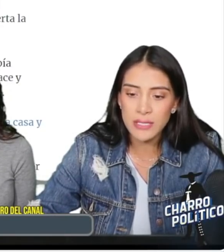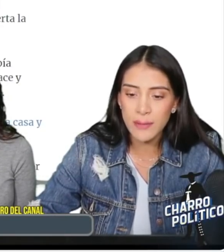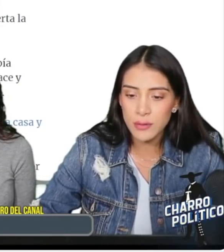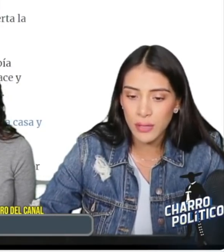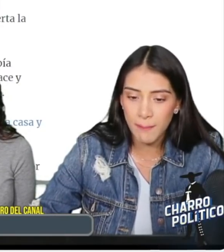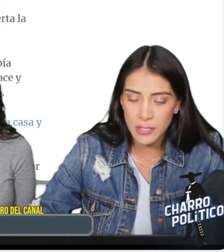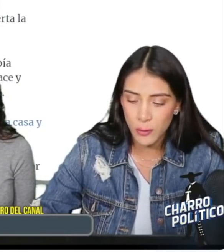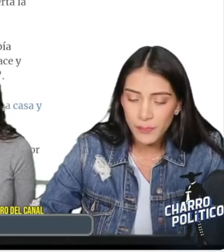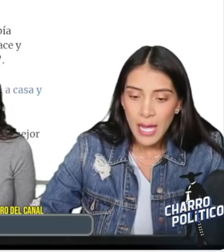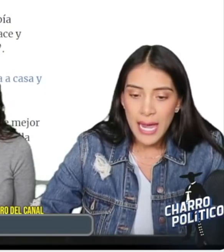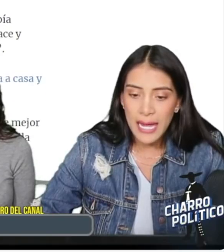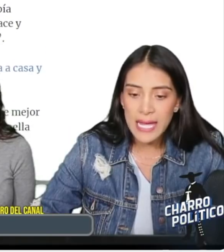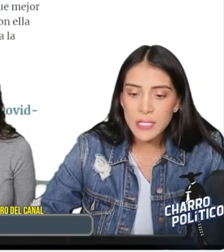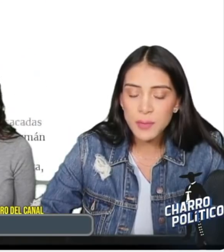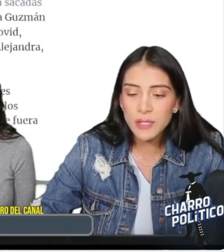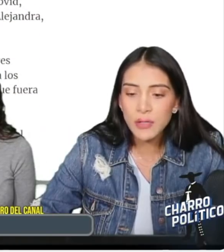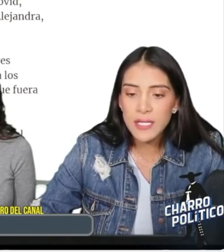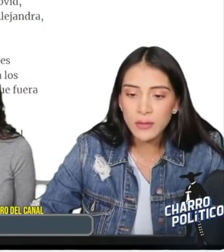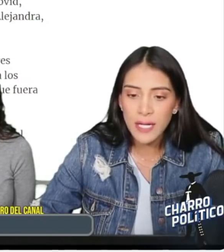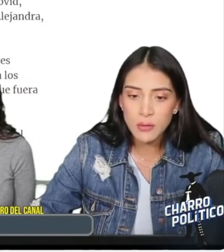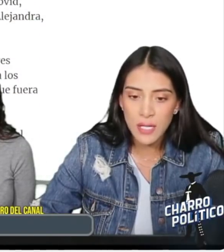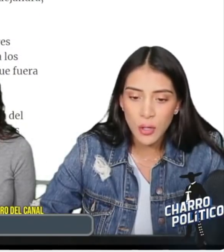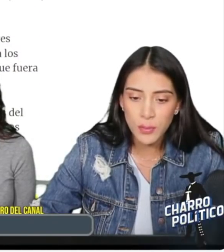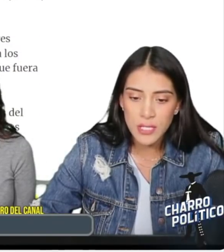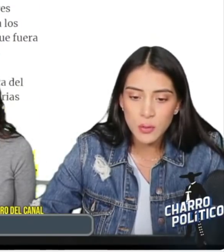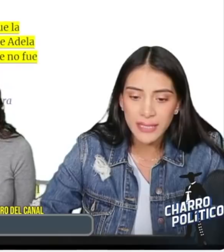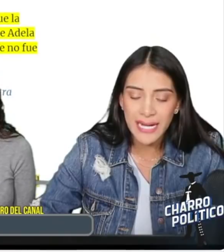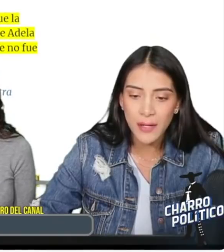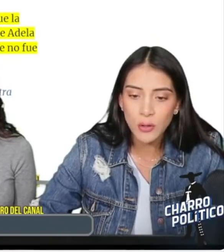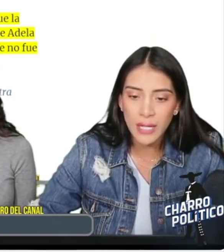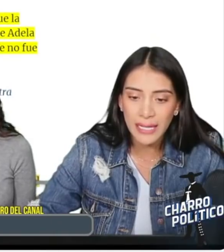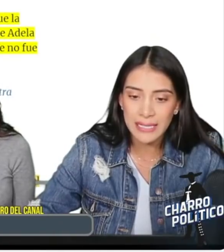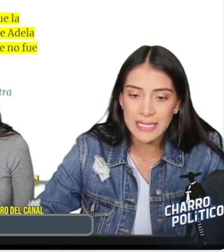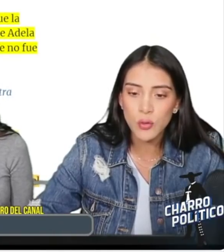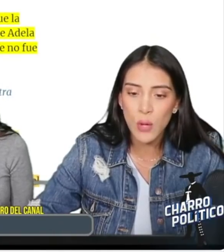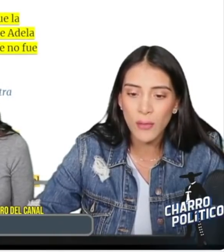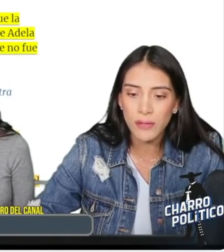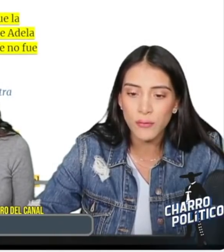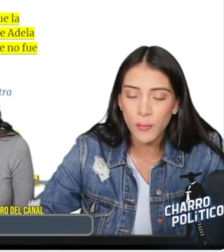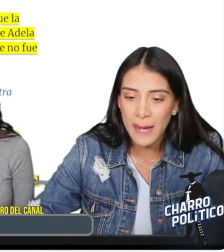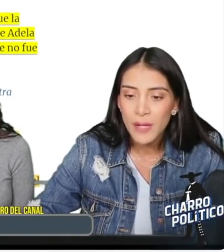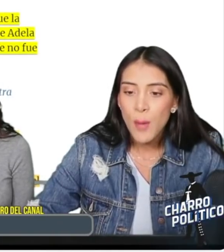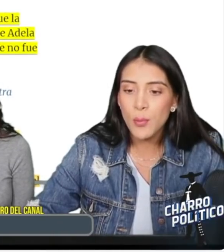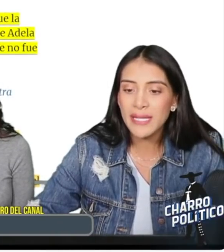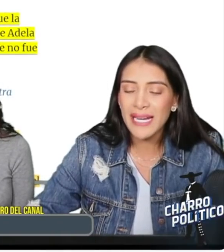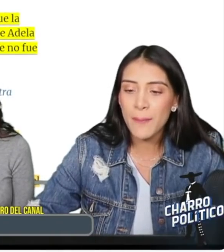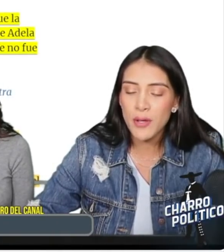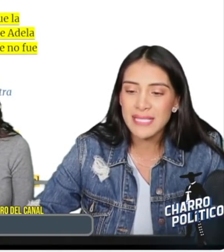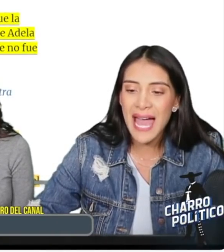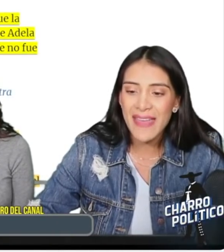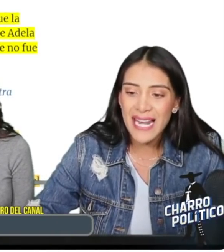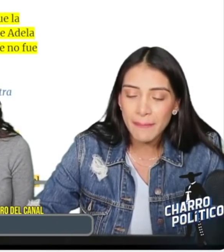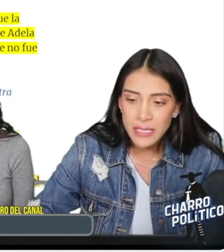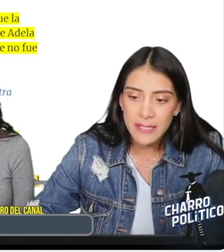y todos sabemos lo que pasó. Después de todo esto que sucedió, pues resulta que la nota que está circulando de Infobea publica que la